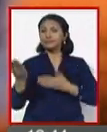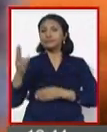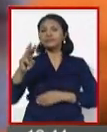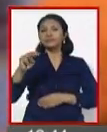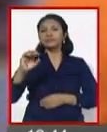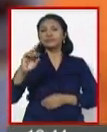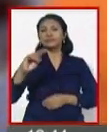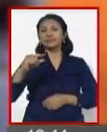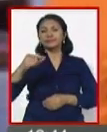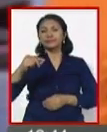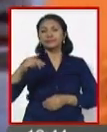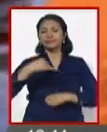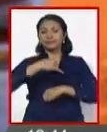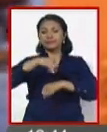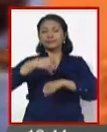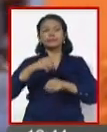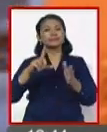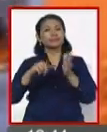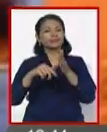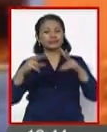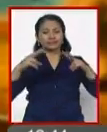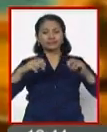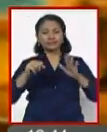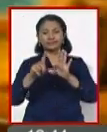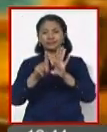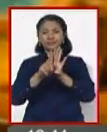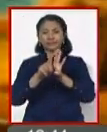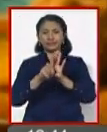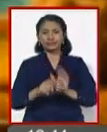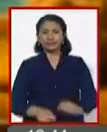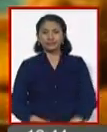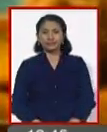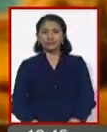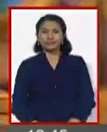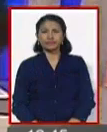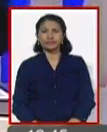morgue judicial de la Pampa de la Isla, donde le practicarán la autopsia de ley.